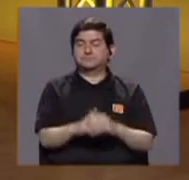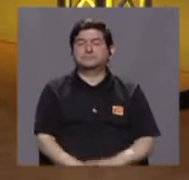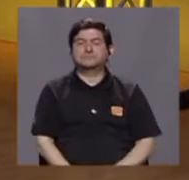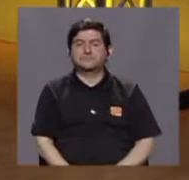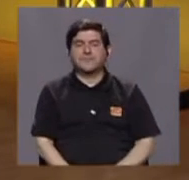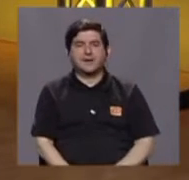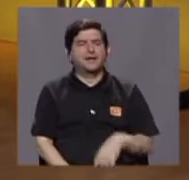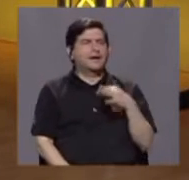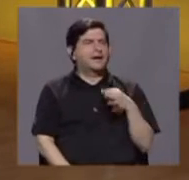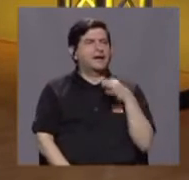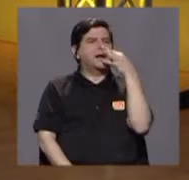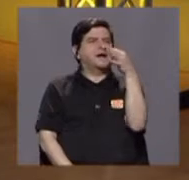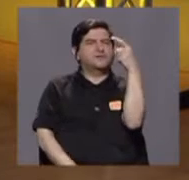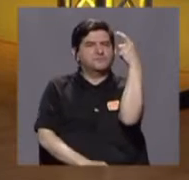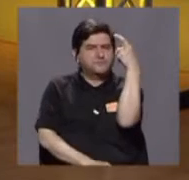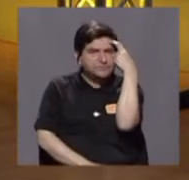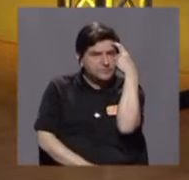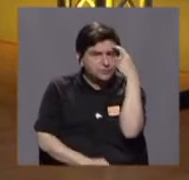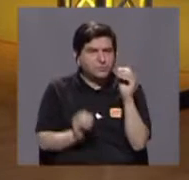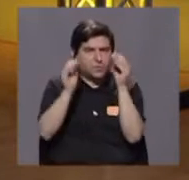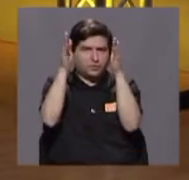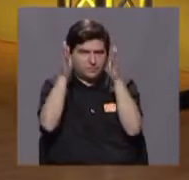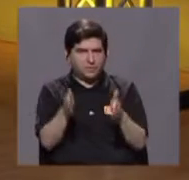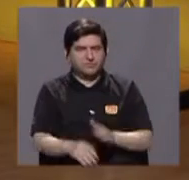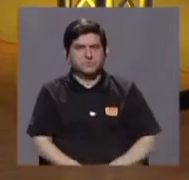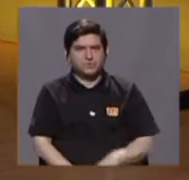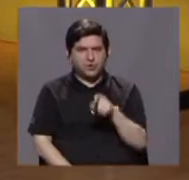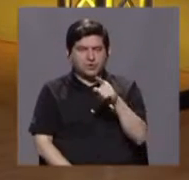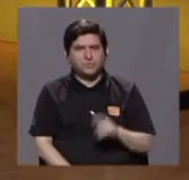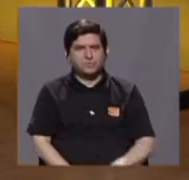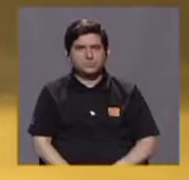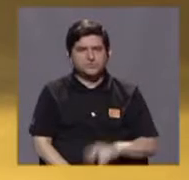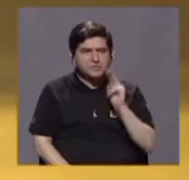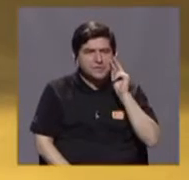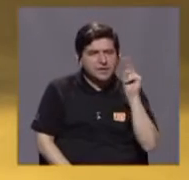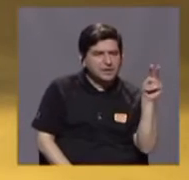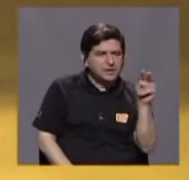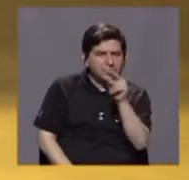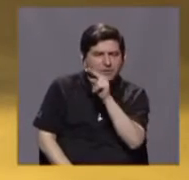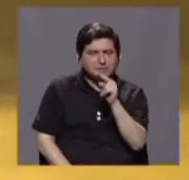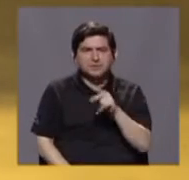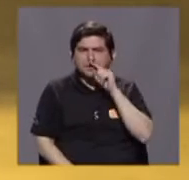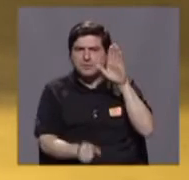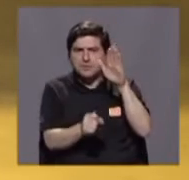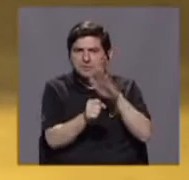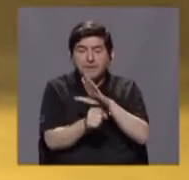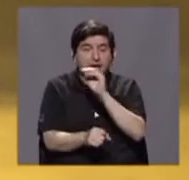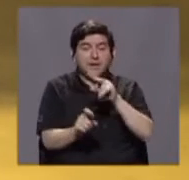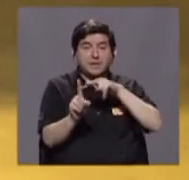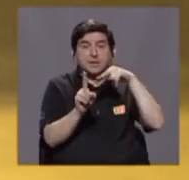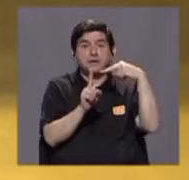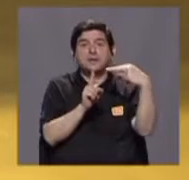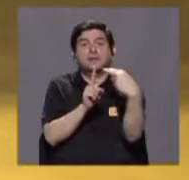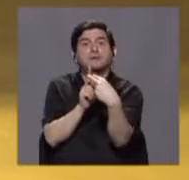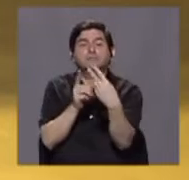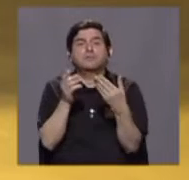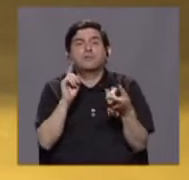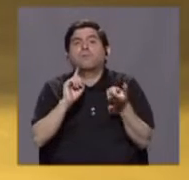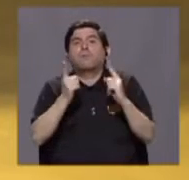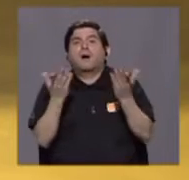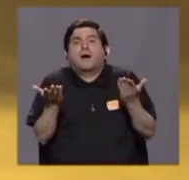hacia adelante, profesor, ¿cómo mira usted los compromisos y las perspectivas? Al